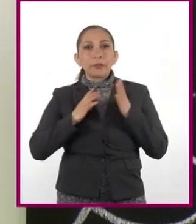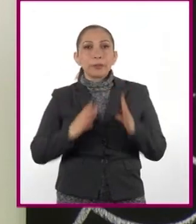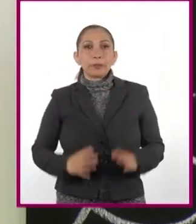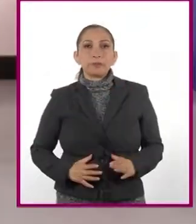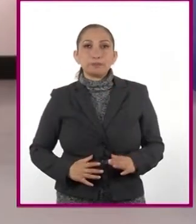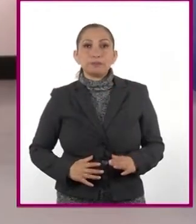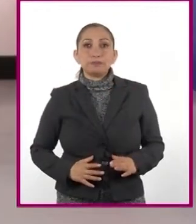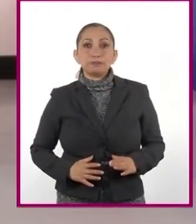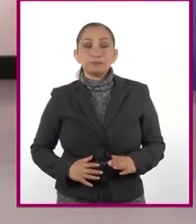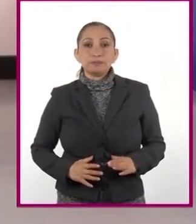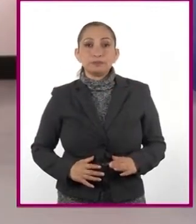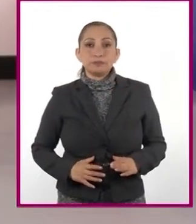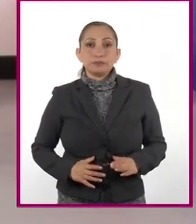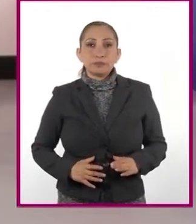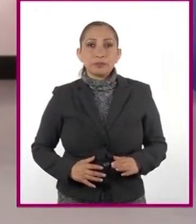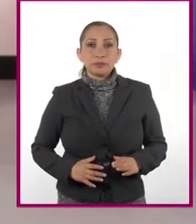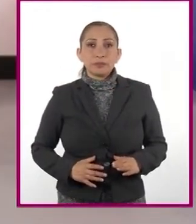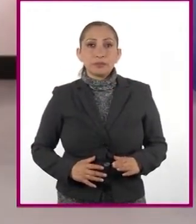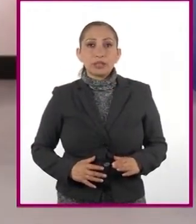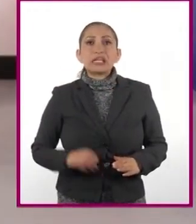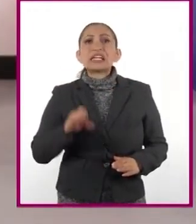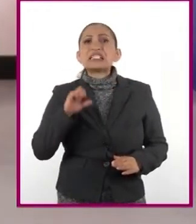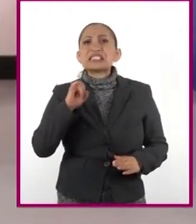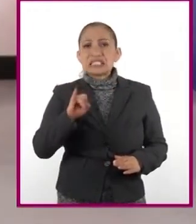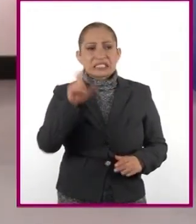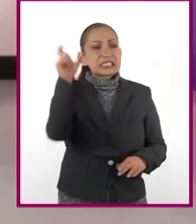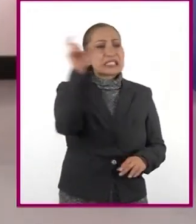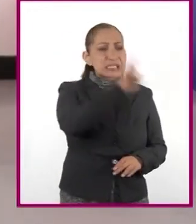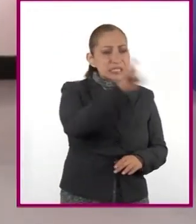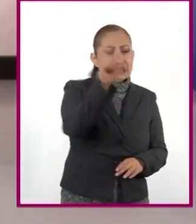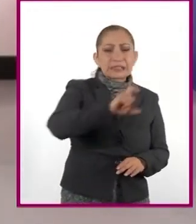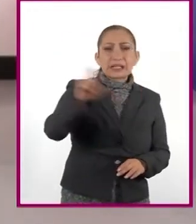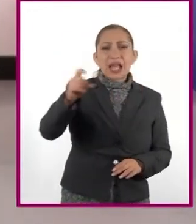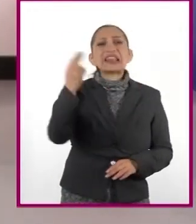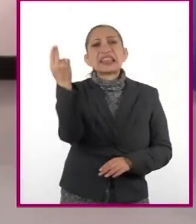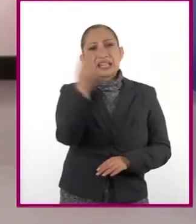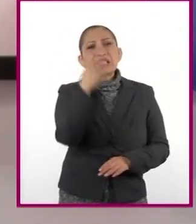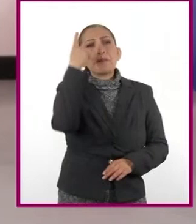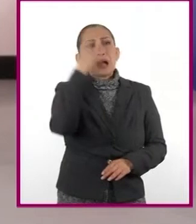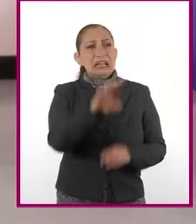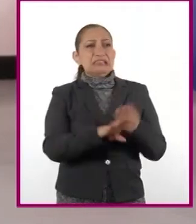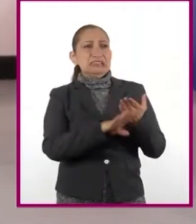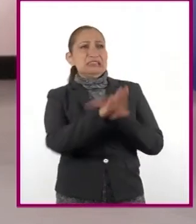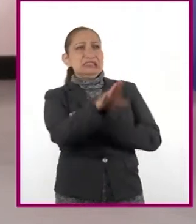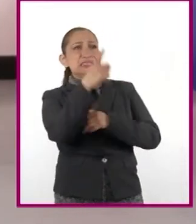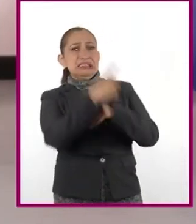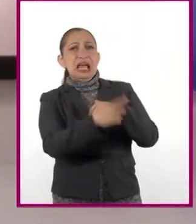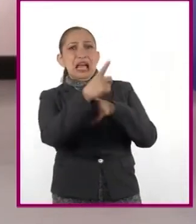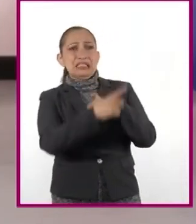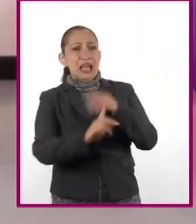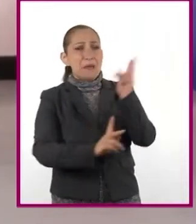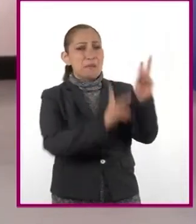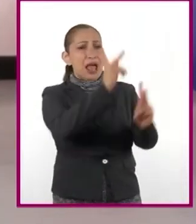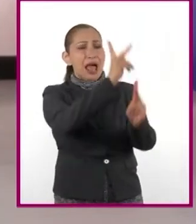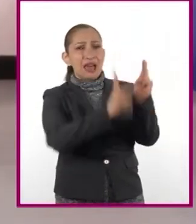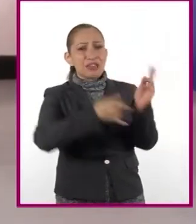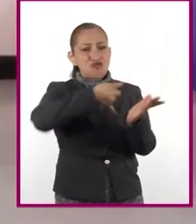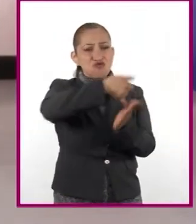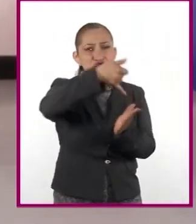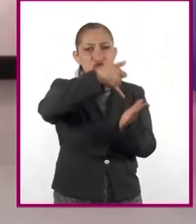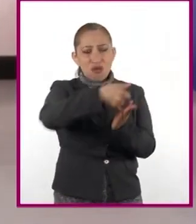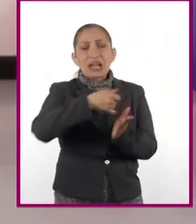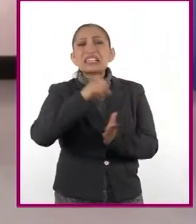propio cuerpo. Aunque el insecticida puede ser necesario para evitar daños en las cosechas, se